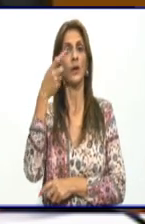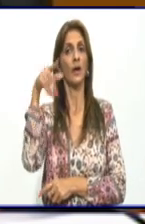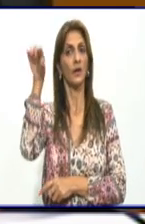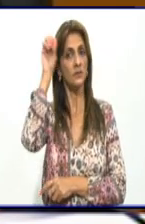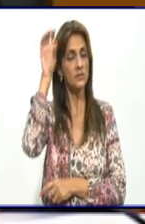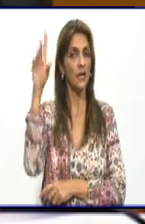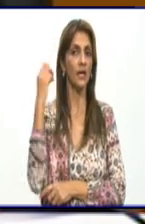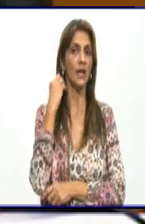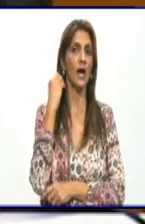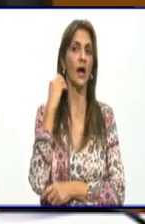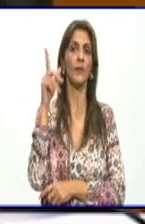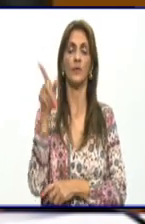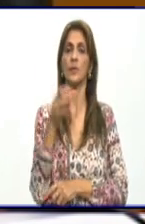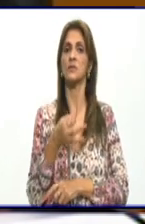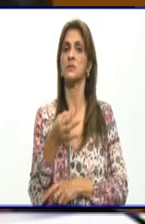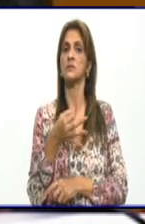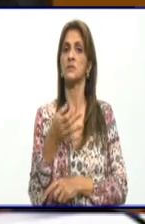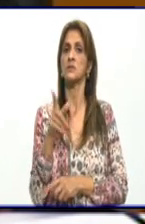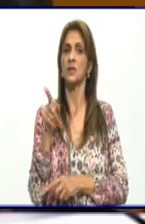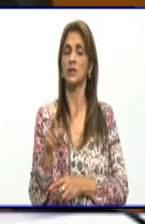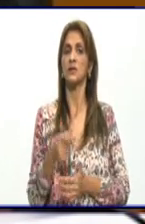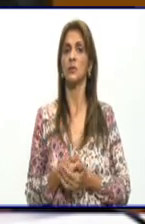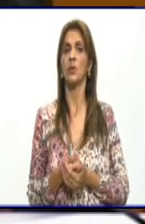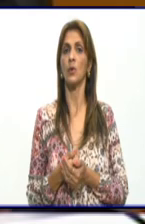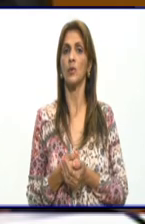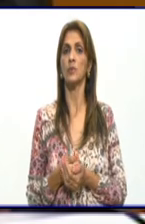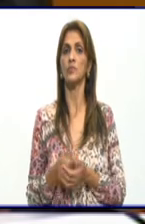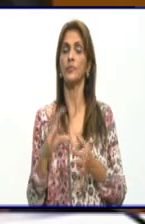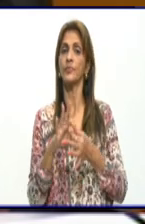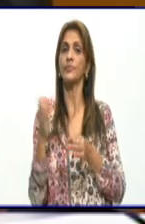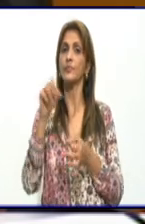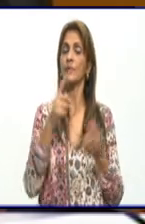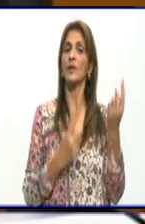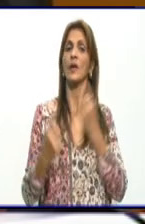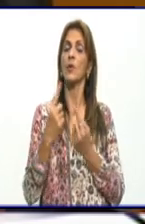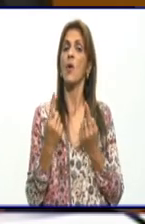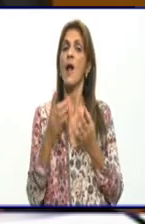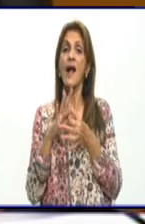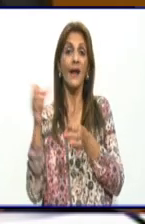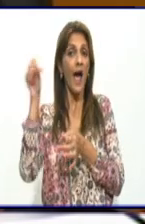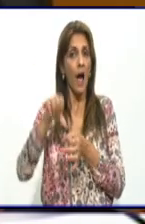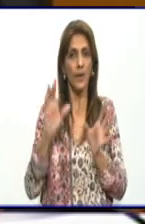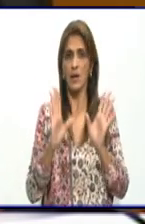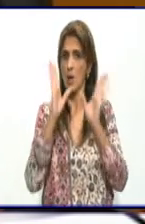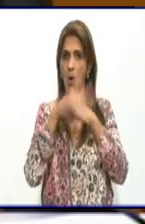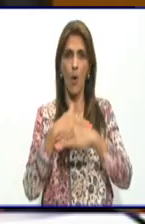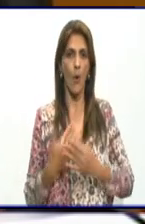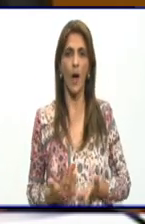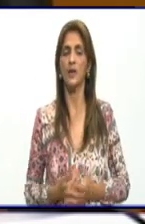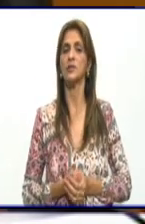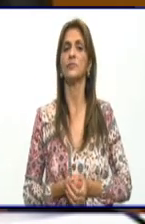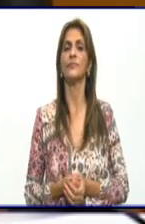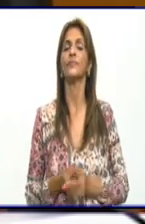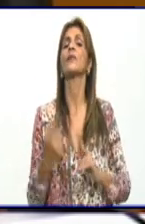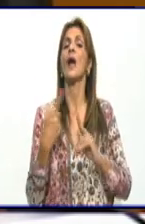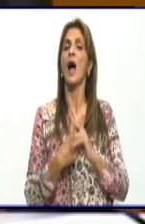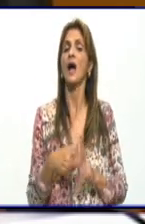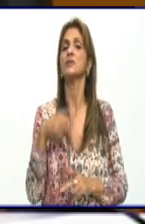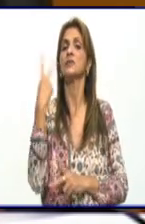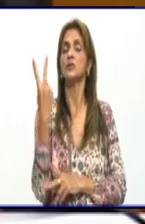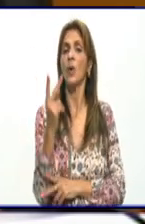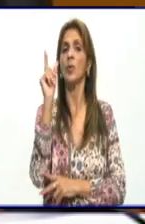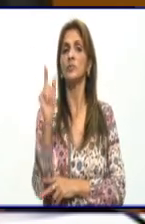Sánchez Manduley. No tenemos en estos momentos pacientes confirmados grave y crítico y tenemos 2 pacientes graves y 1 crítico